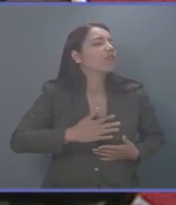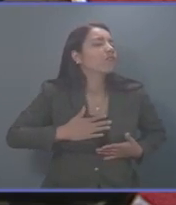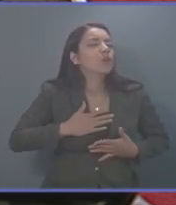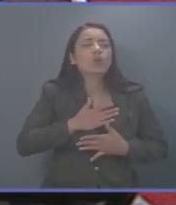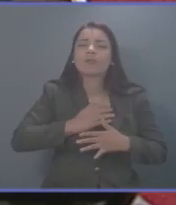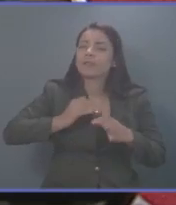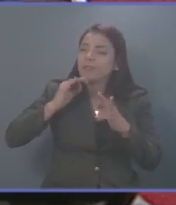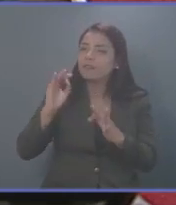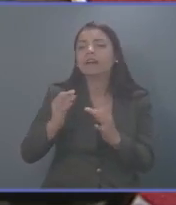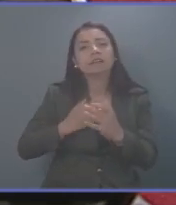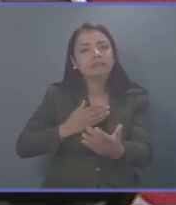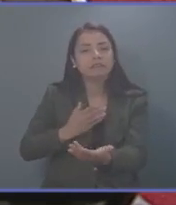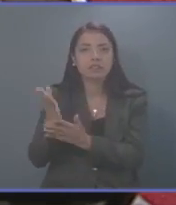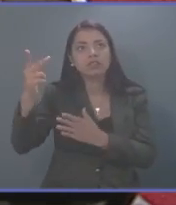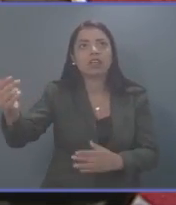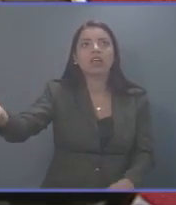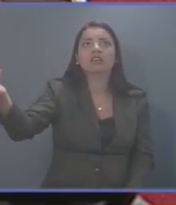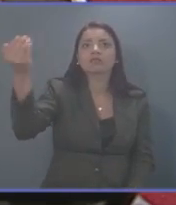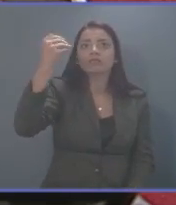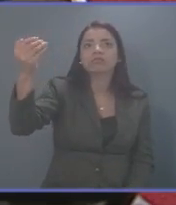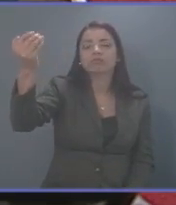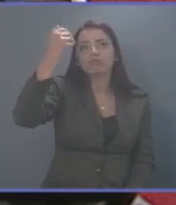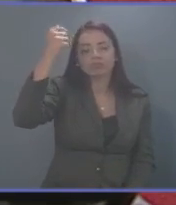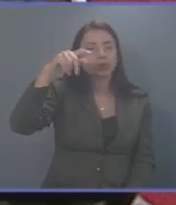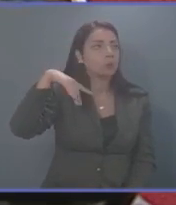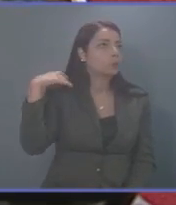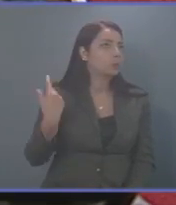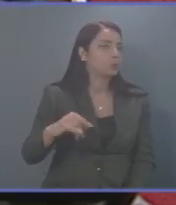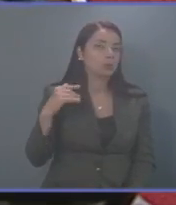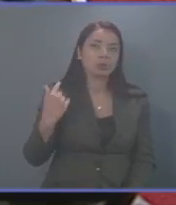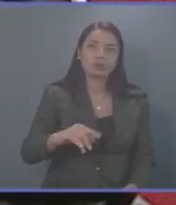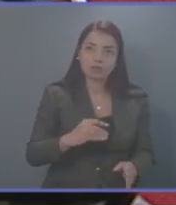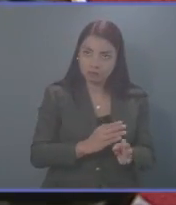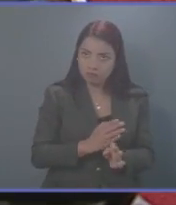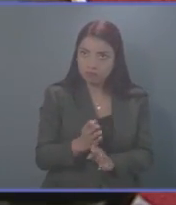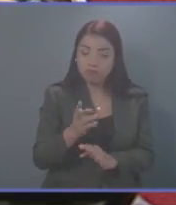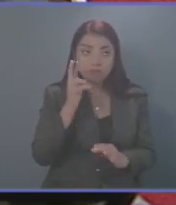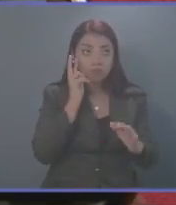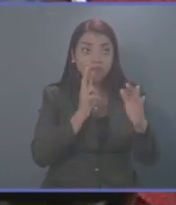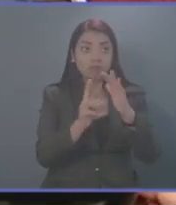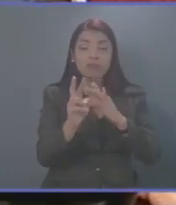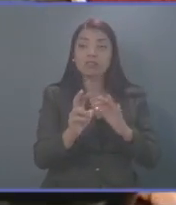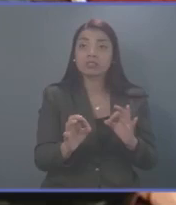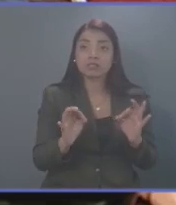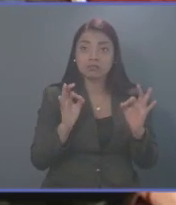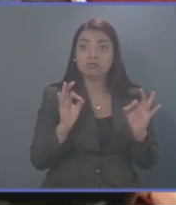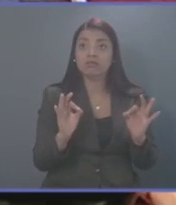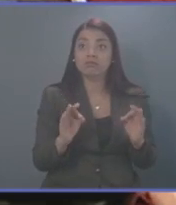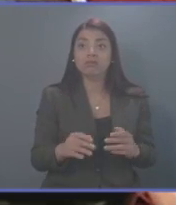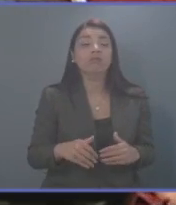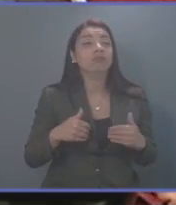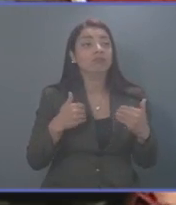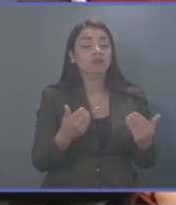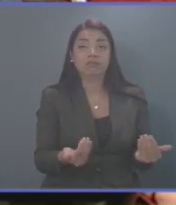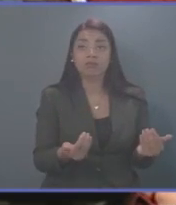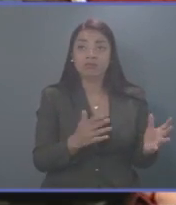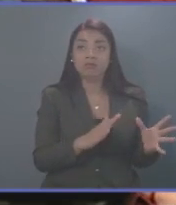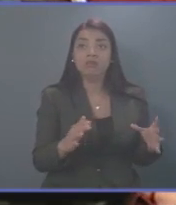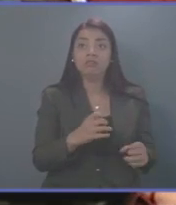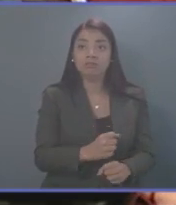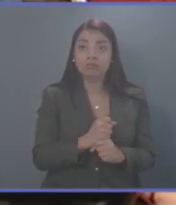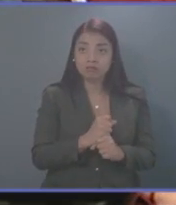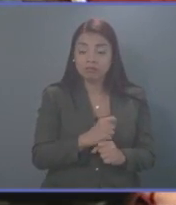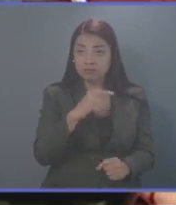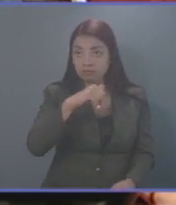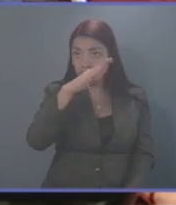que verdaderamente sumaron un valor agregado a mi formación y a mi visión más amplia de lo que significa la seguridad